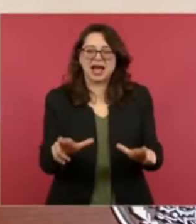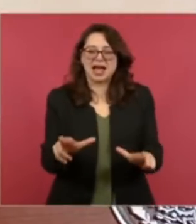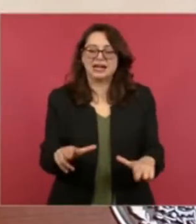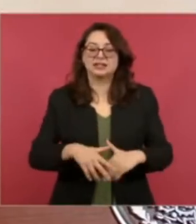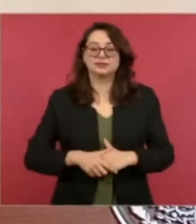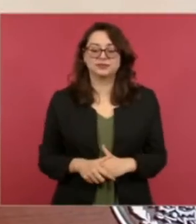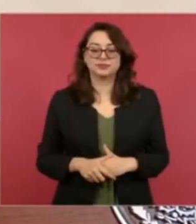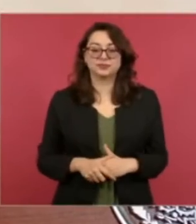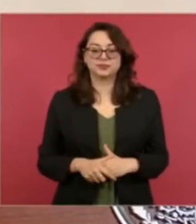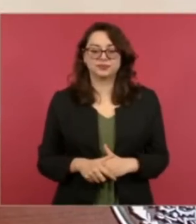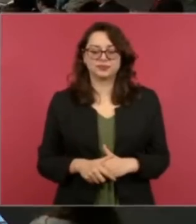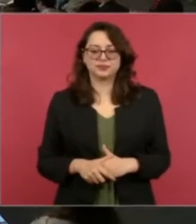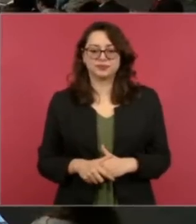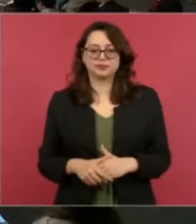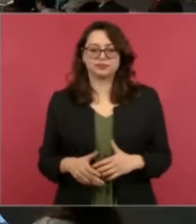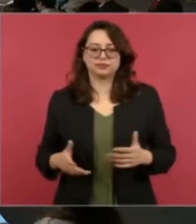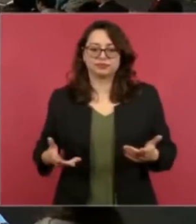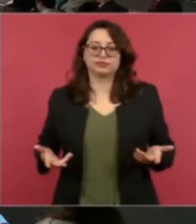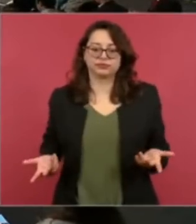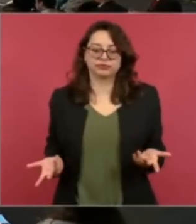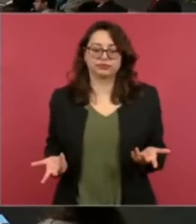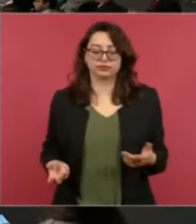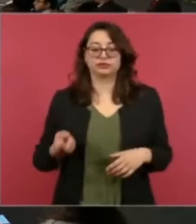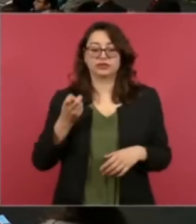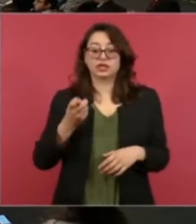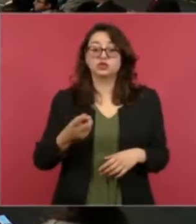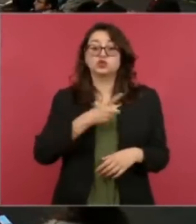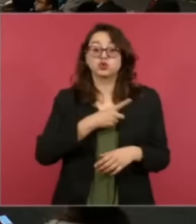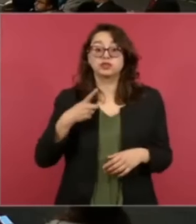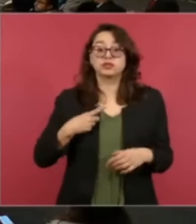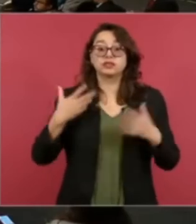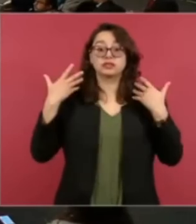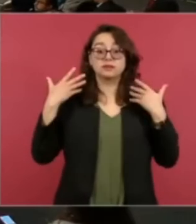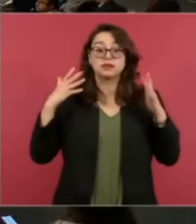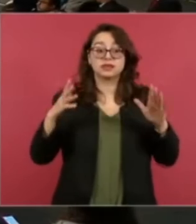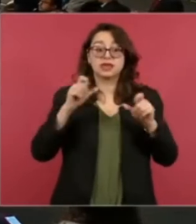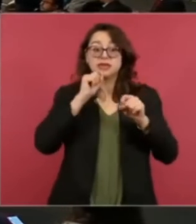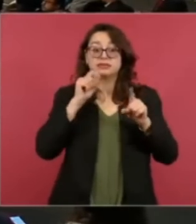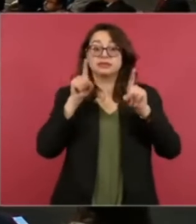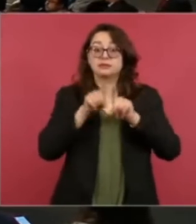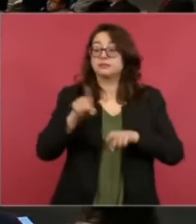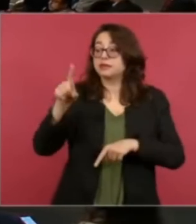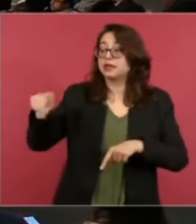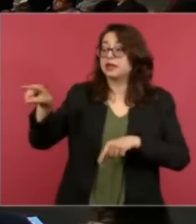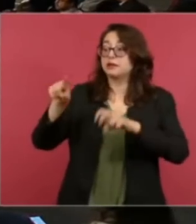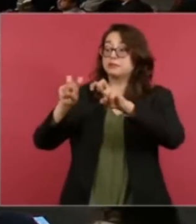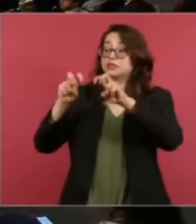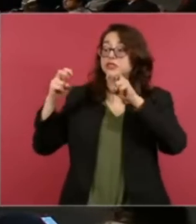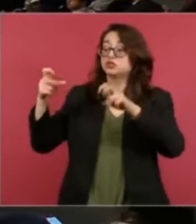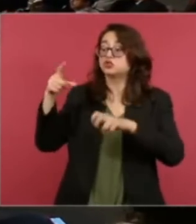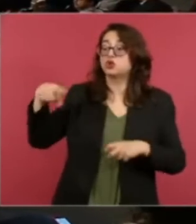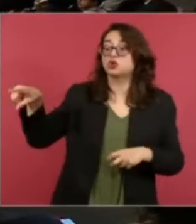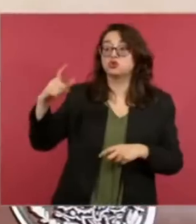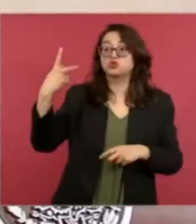hacer públicas las declaraciones patrimoniales de los ministros. Sí, sí, porque